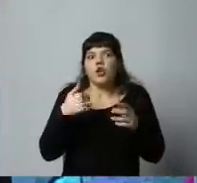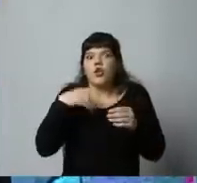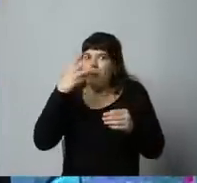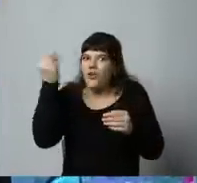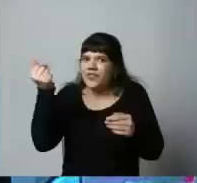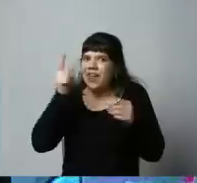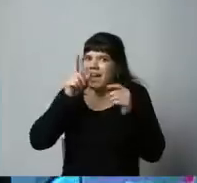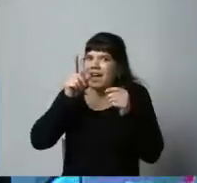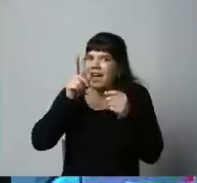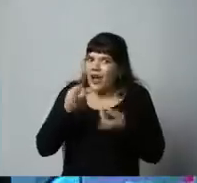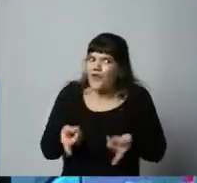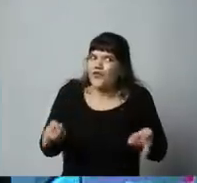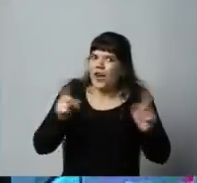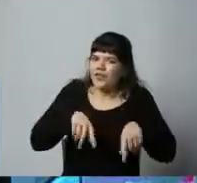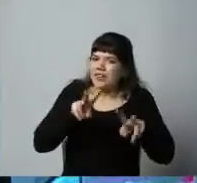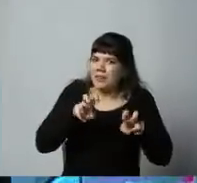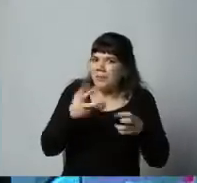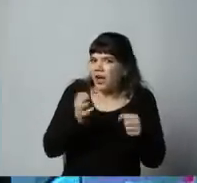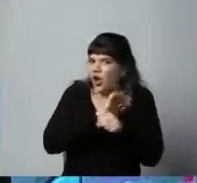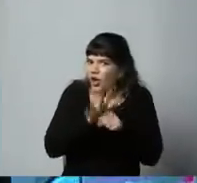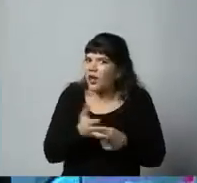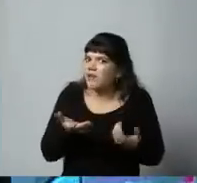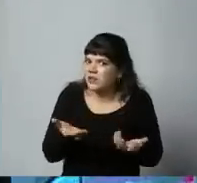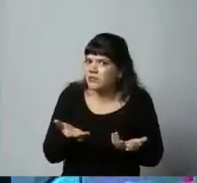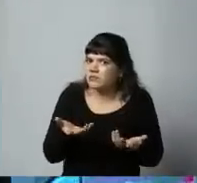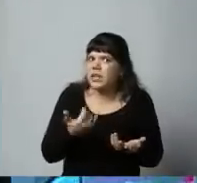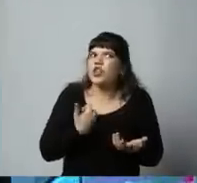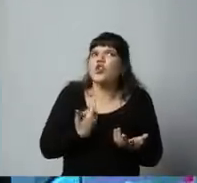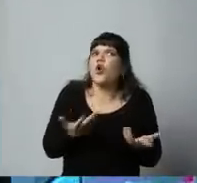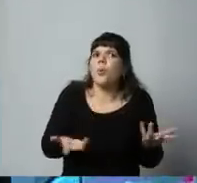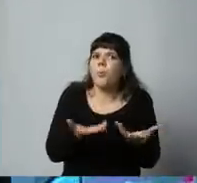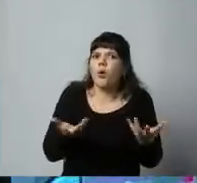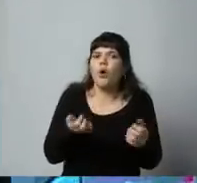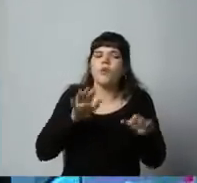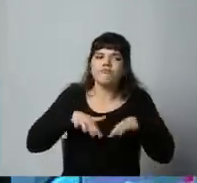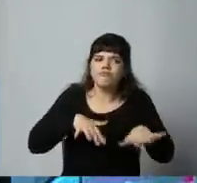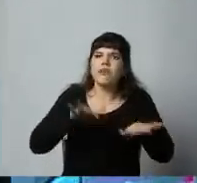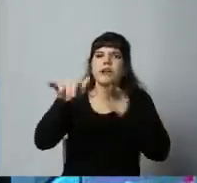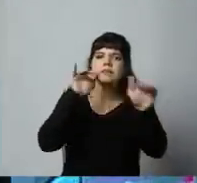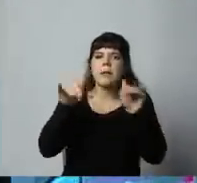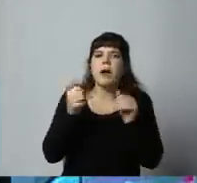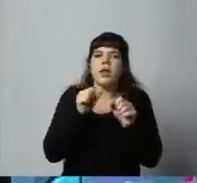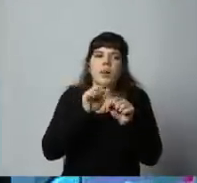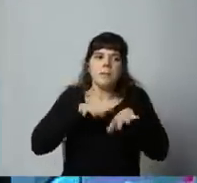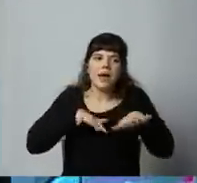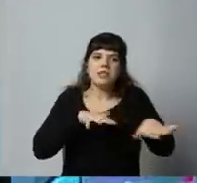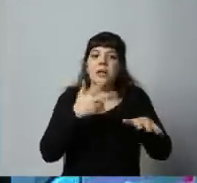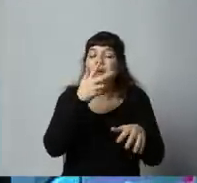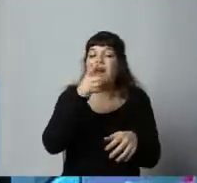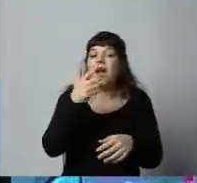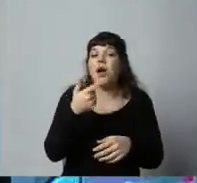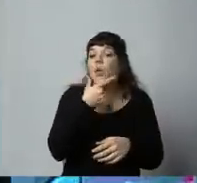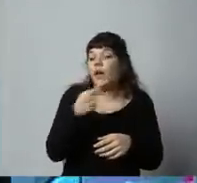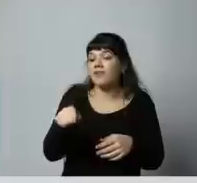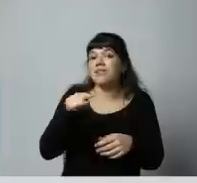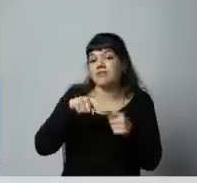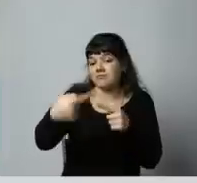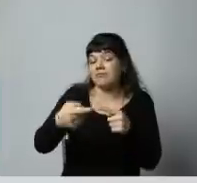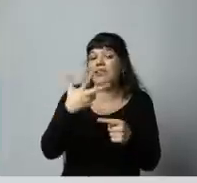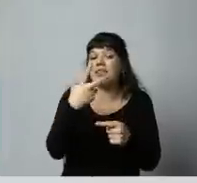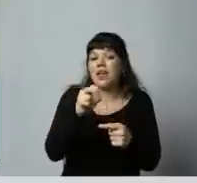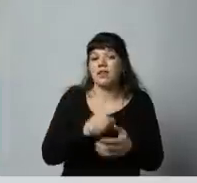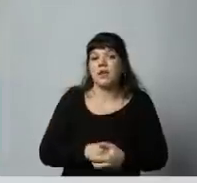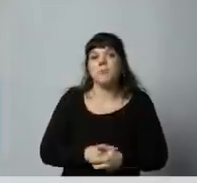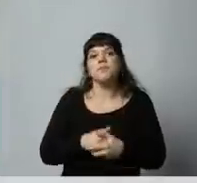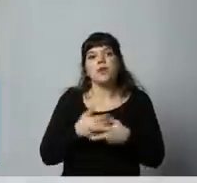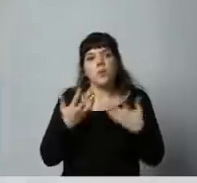que todavía estamos en la emergencia sanitaria Cómo es la característica de la movilización convocada por la intersocial para el próximo jueves 30 por todas las organizaciones